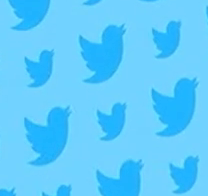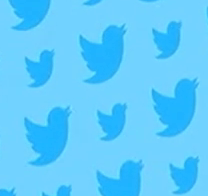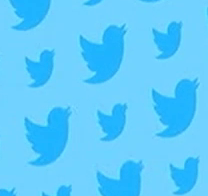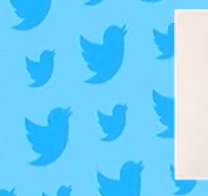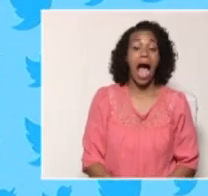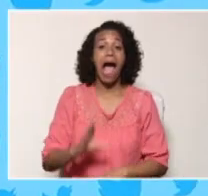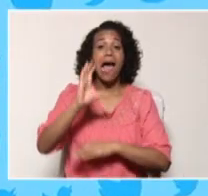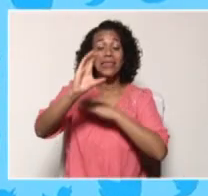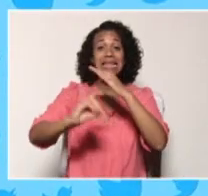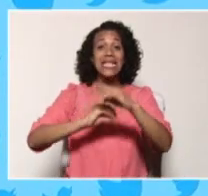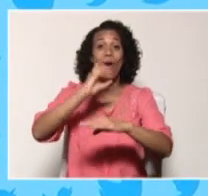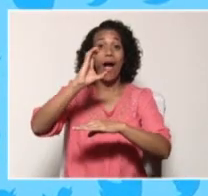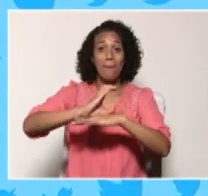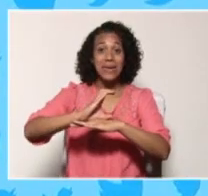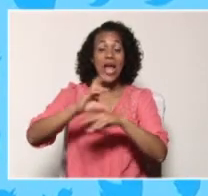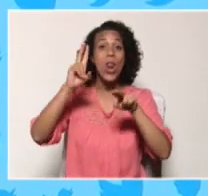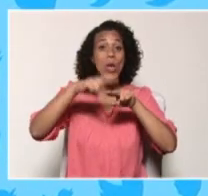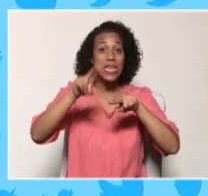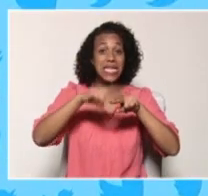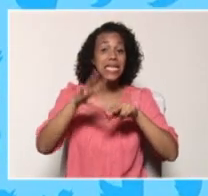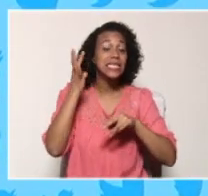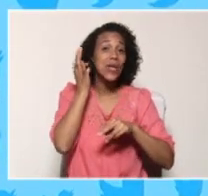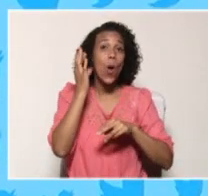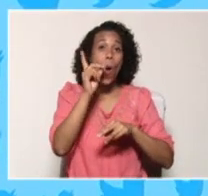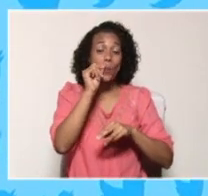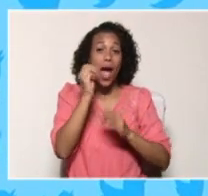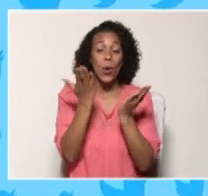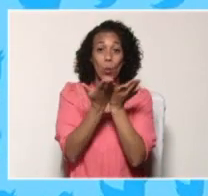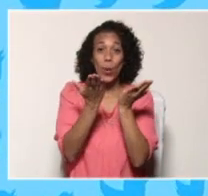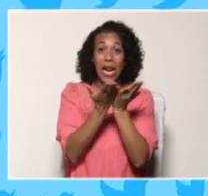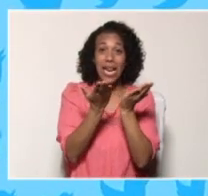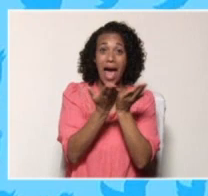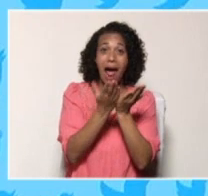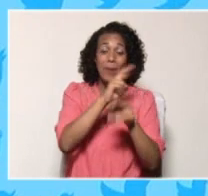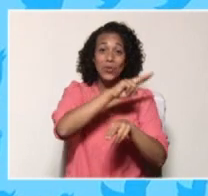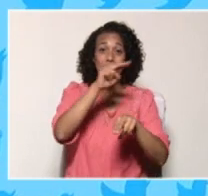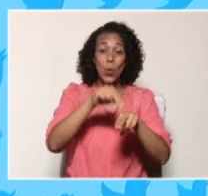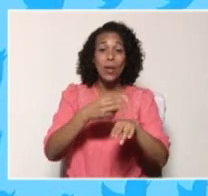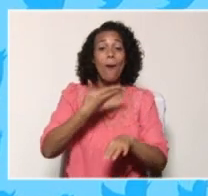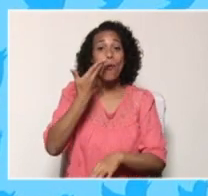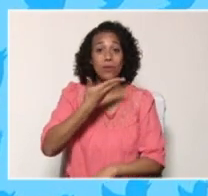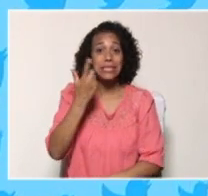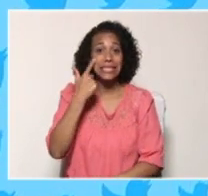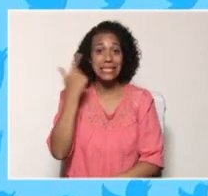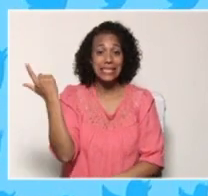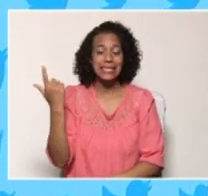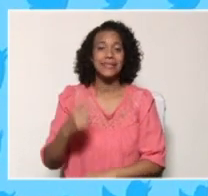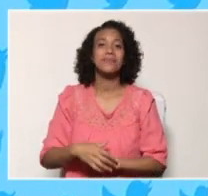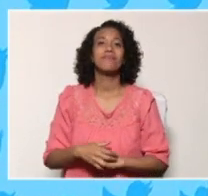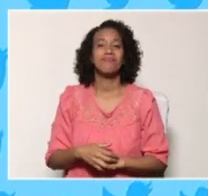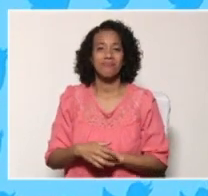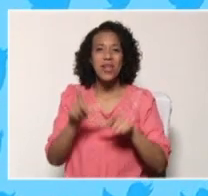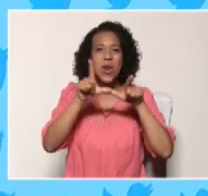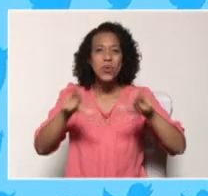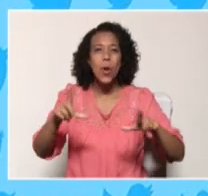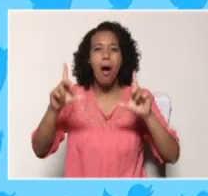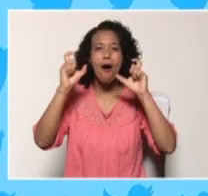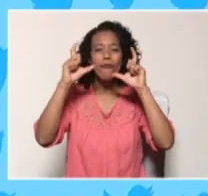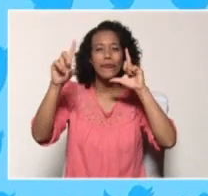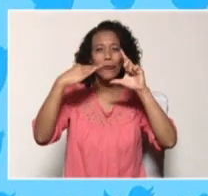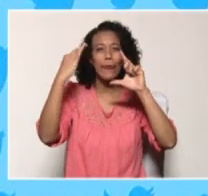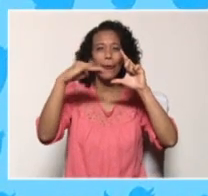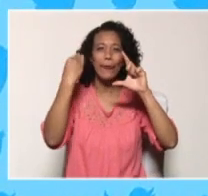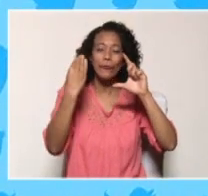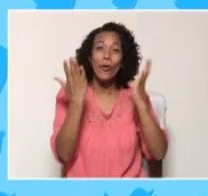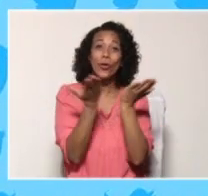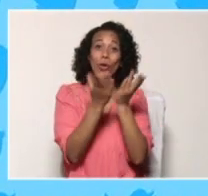Desde el Distrito Capital, los niños y niñas de la Unidad Educativa Nacional Bolivariana José Martí nos envían